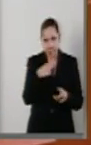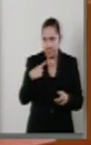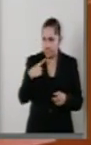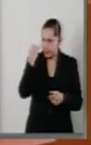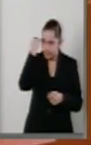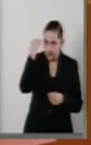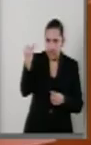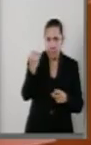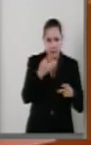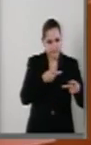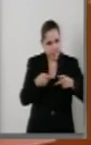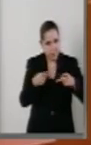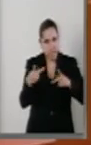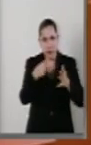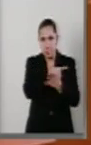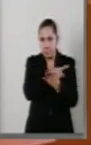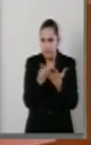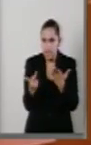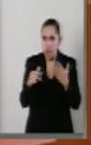acción para